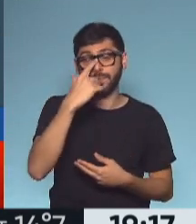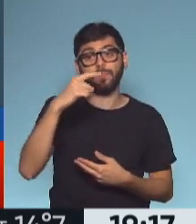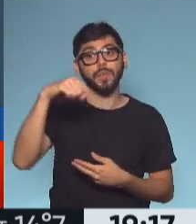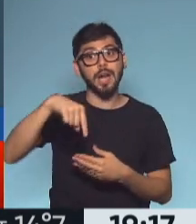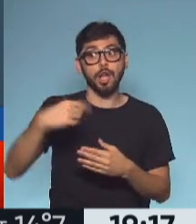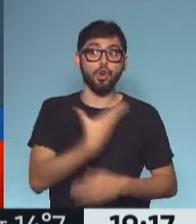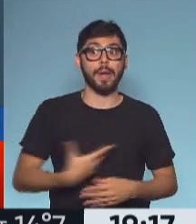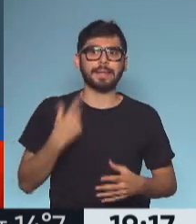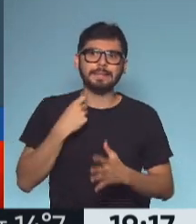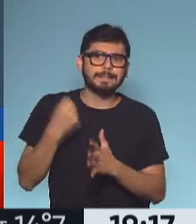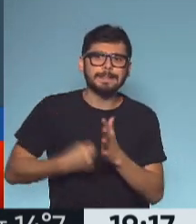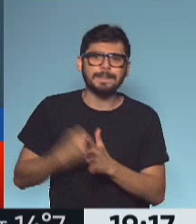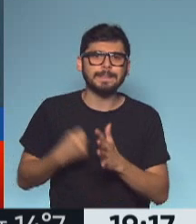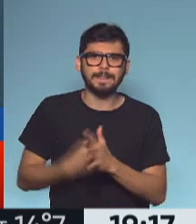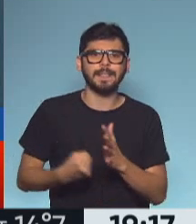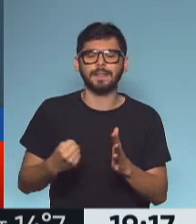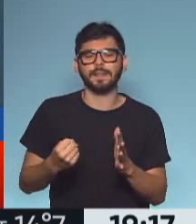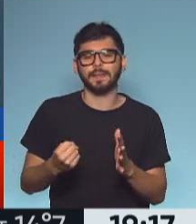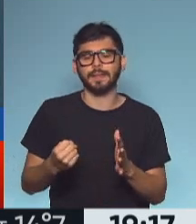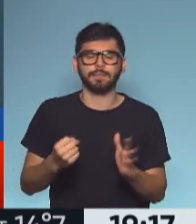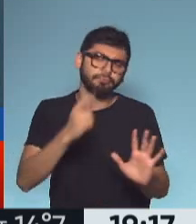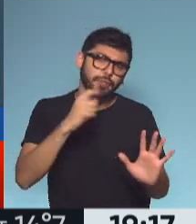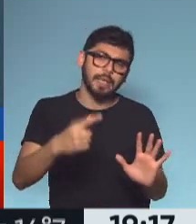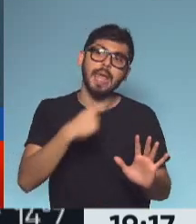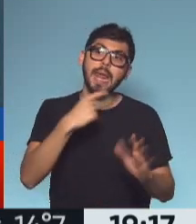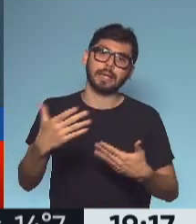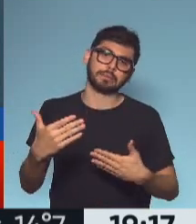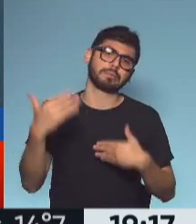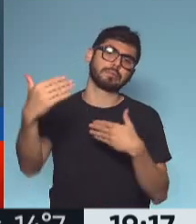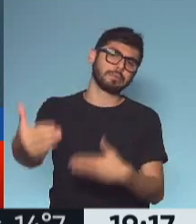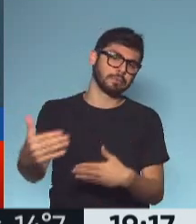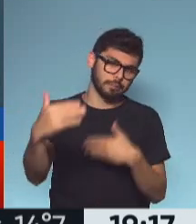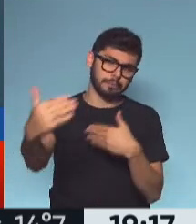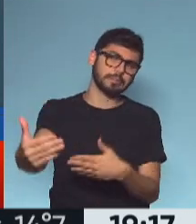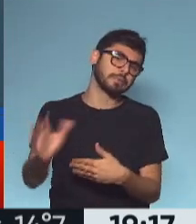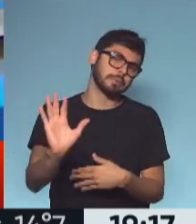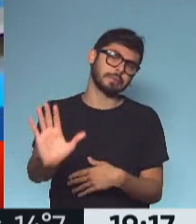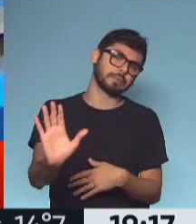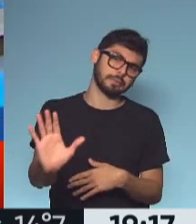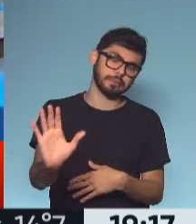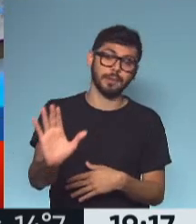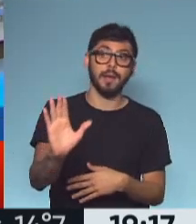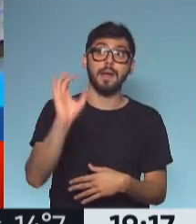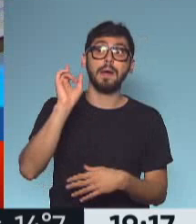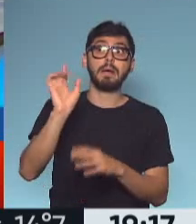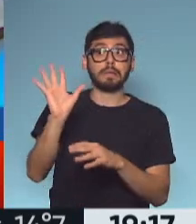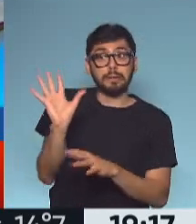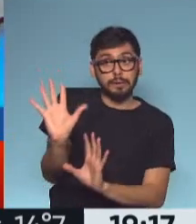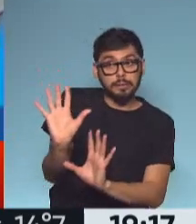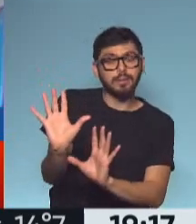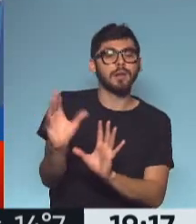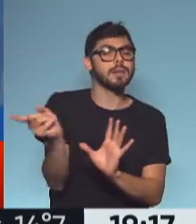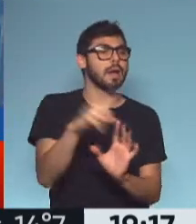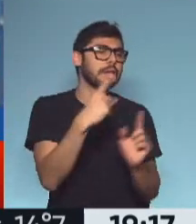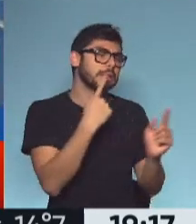ahora desde el gobierno es, bueno, dicho en criollo, seguir pateándolo, mientras tanto poder renegociar un acuerdo con